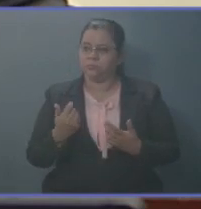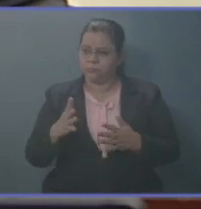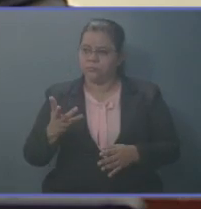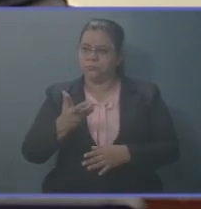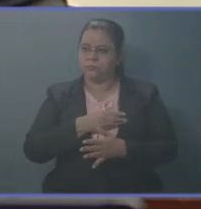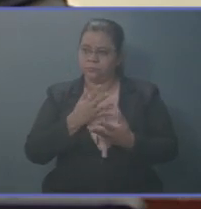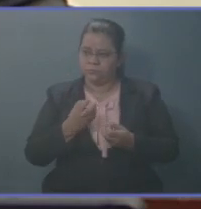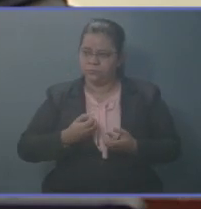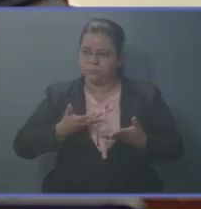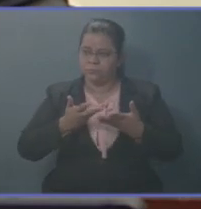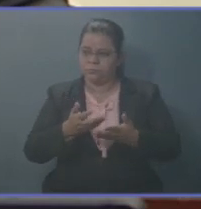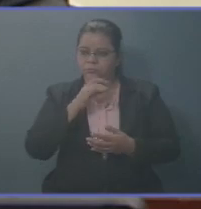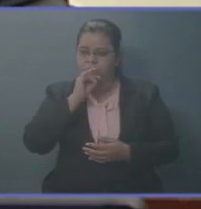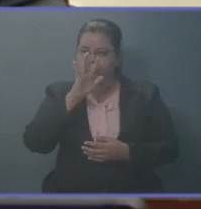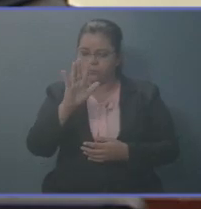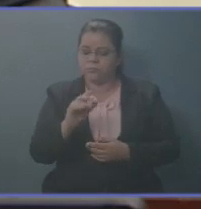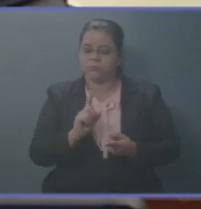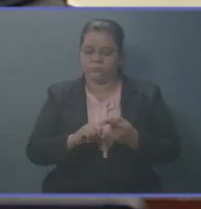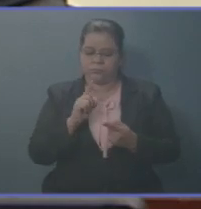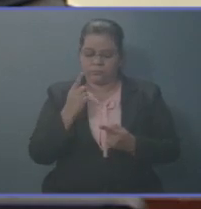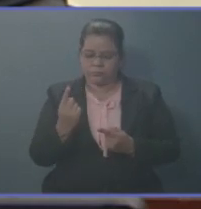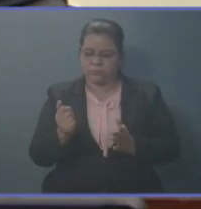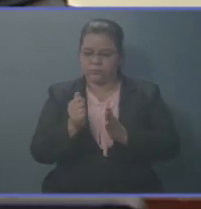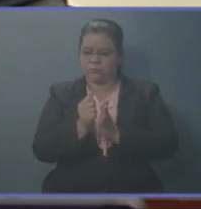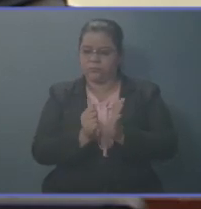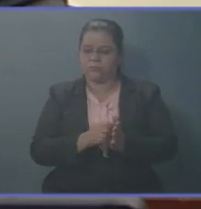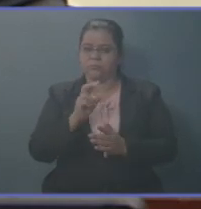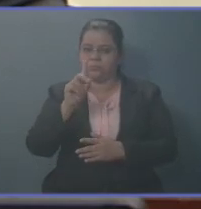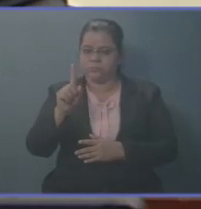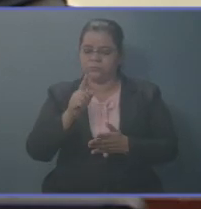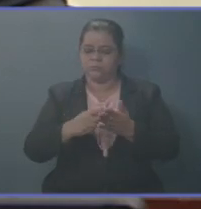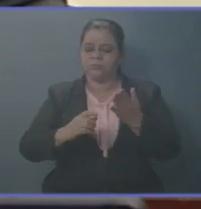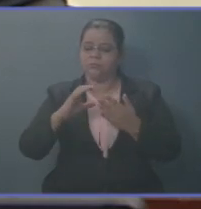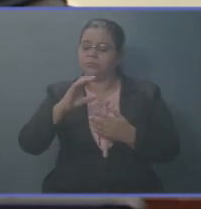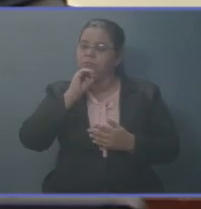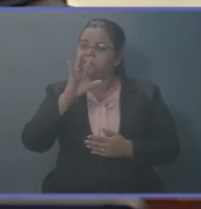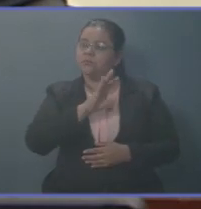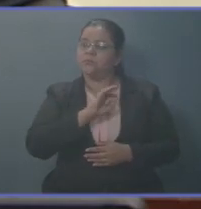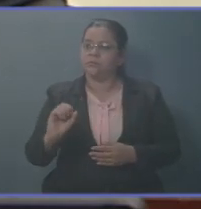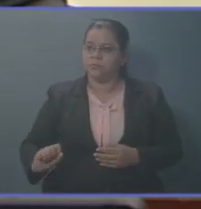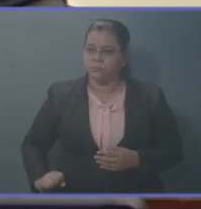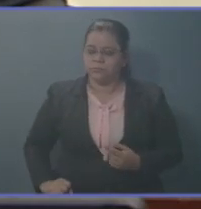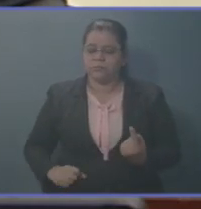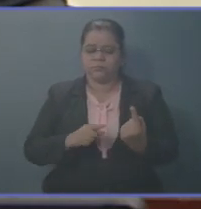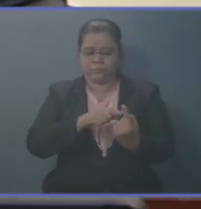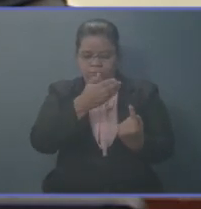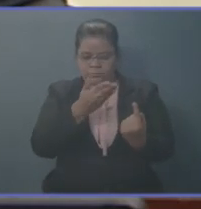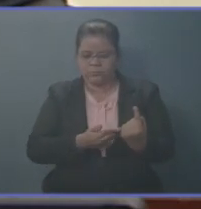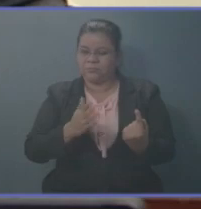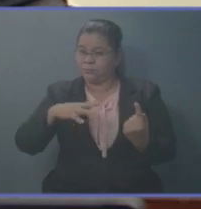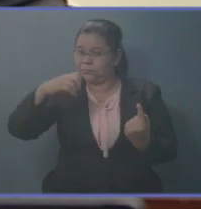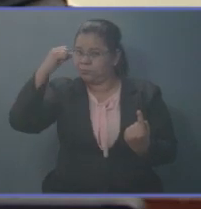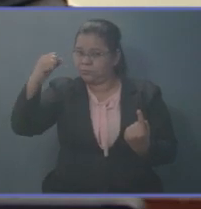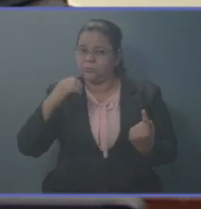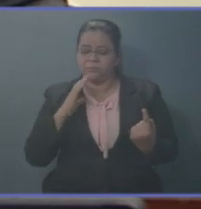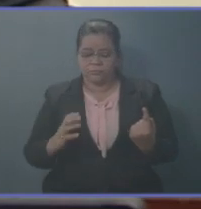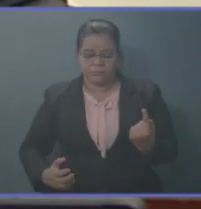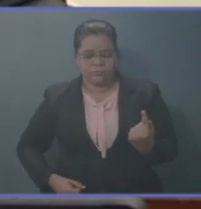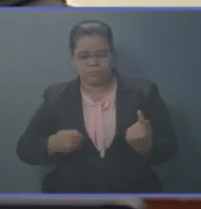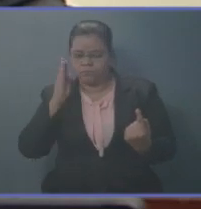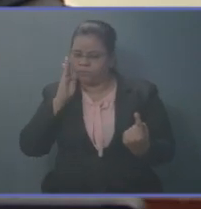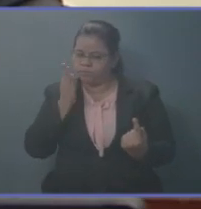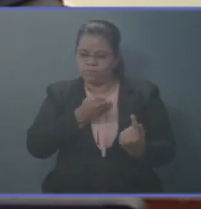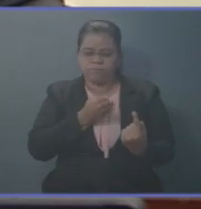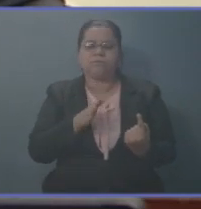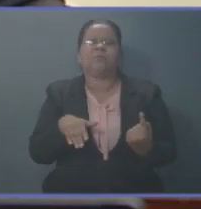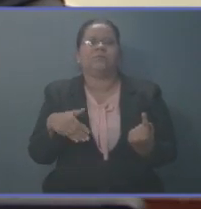este medio expresamos que, Romanos 1, que el artículo 1 de la Constitución contempla que El Salvador reconoce a la persona humana como el origen y el fin de la actividad del Estado, que